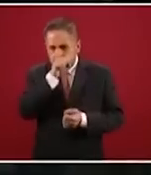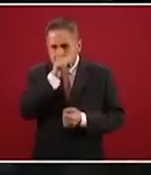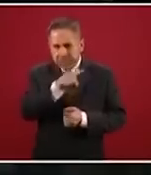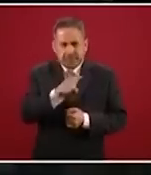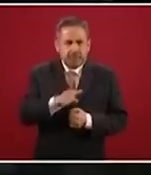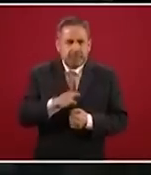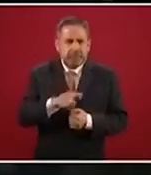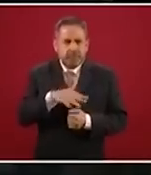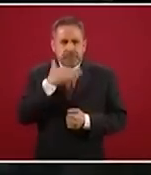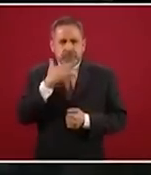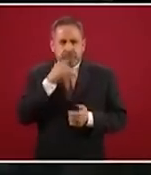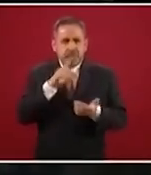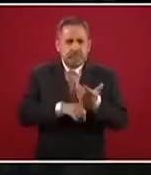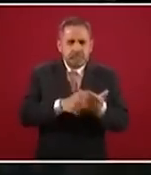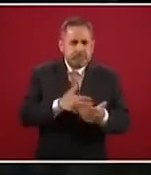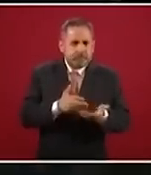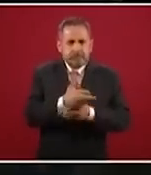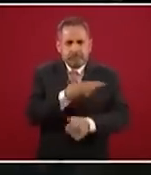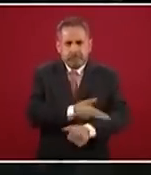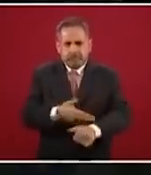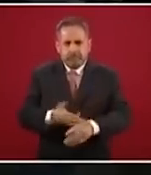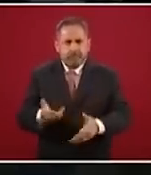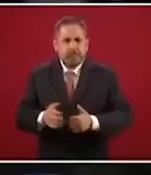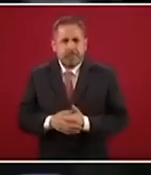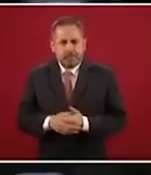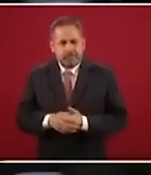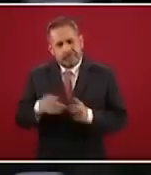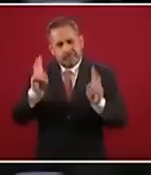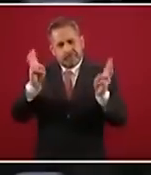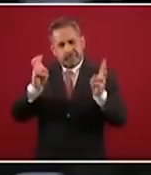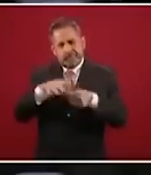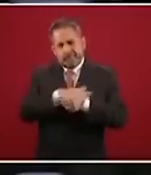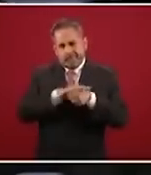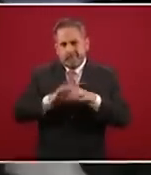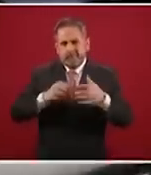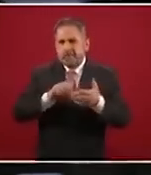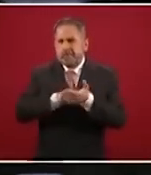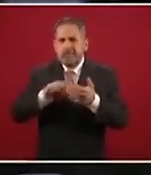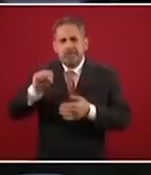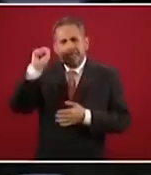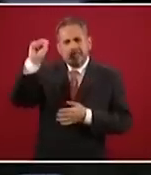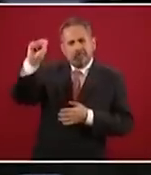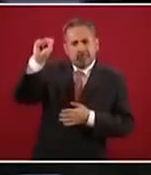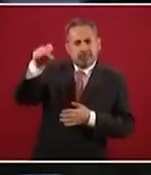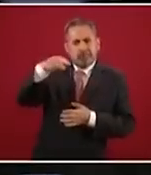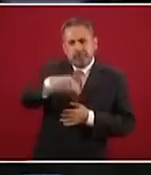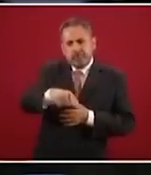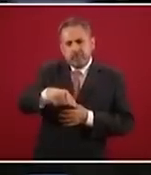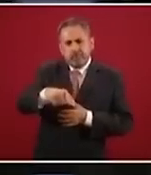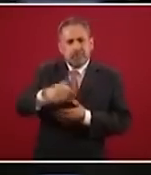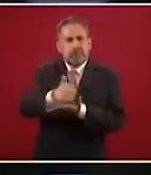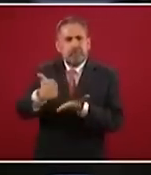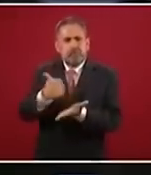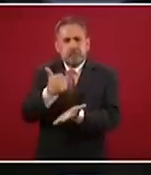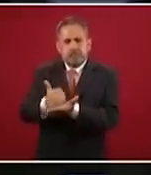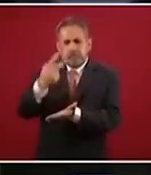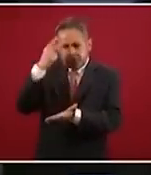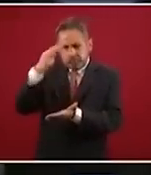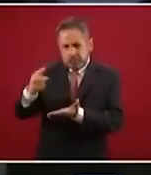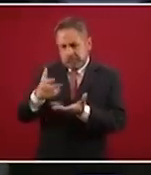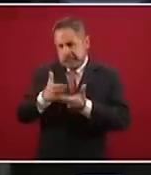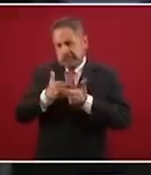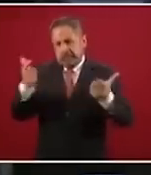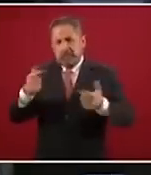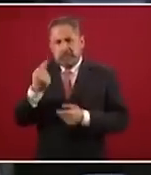manos en los procesos. Aunque es un tema local, pero por ejemplo el Sindicato Único de Trabajadores de la Ciudad de México, que es enorme,